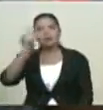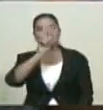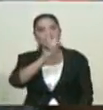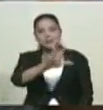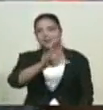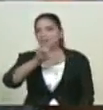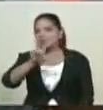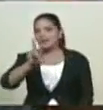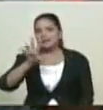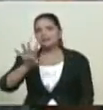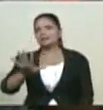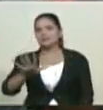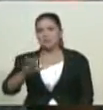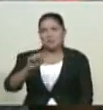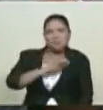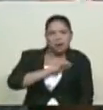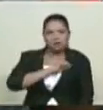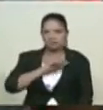tenemos